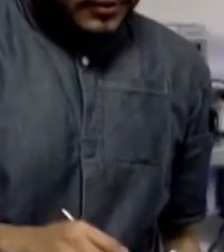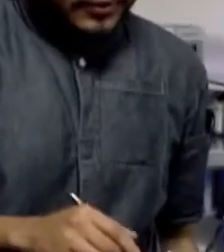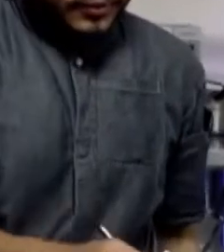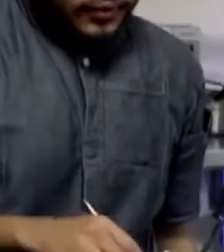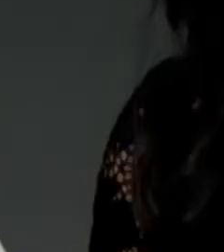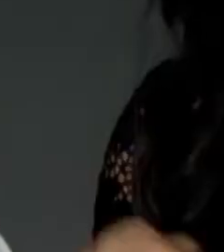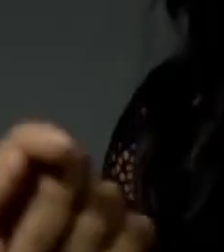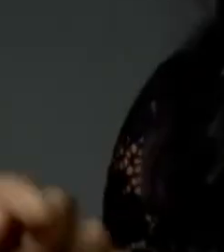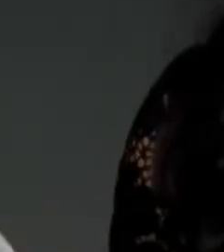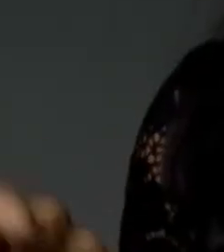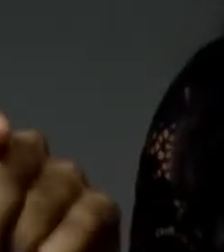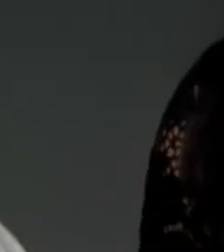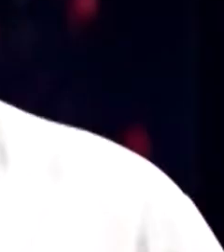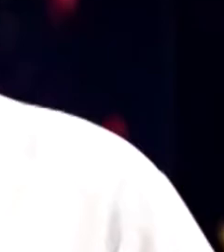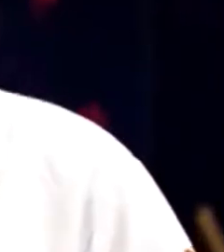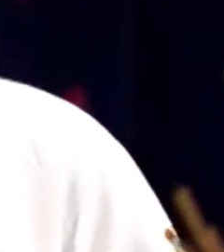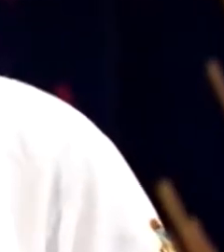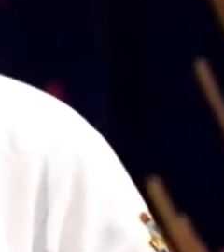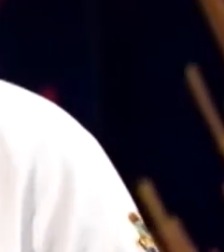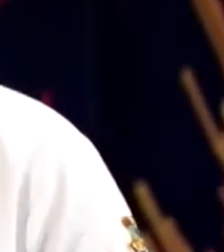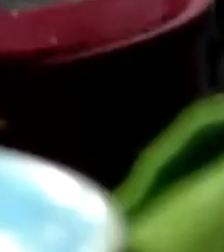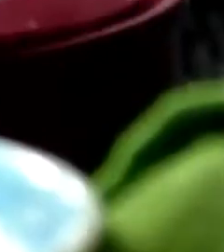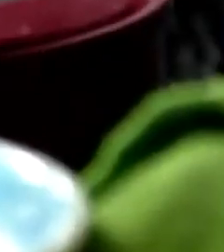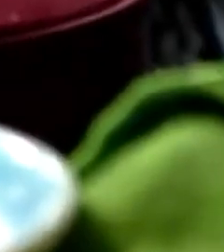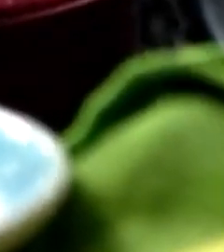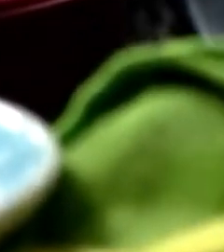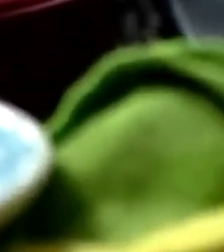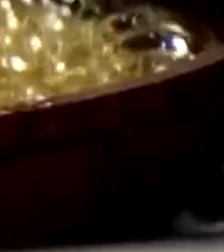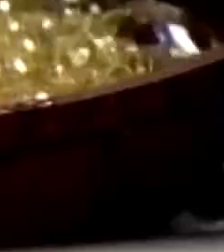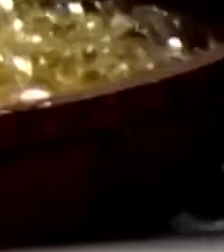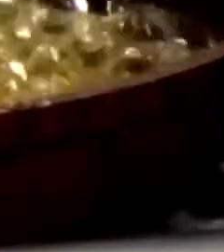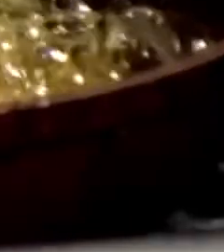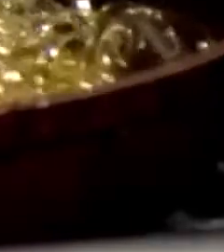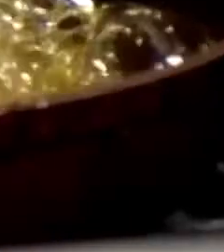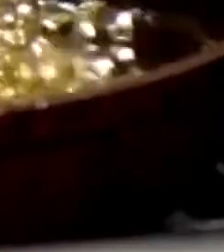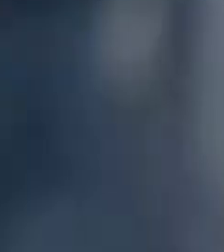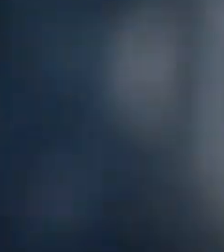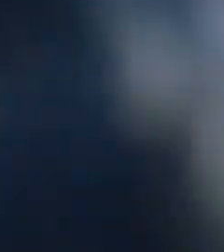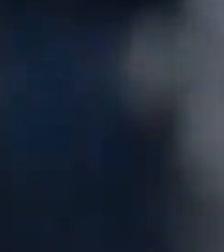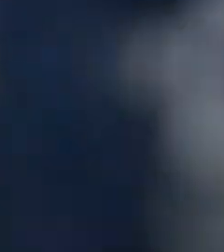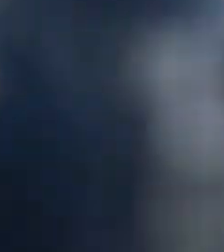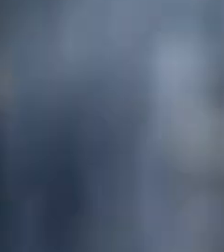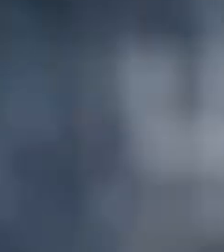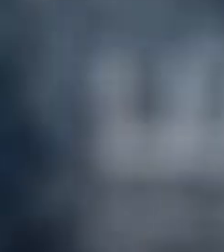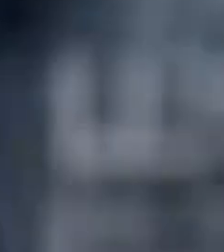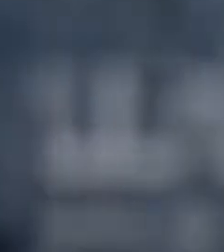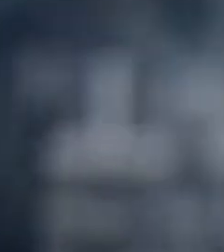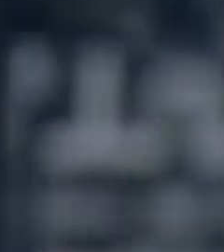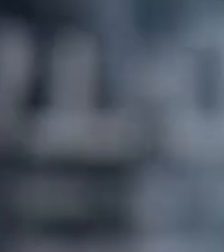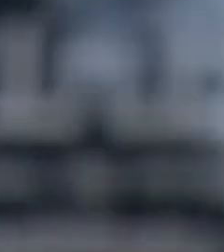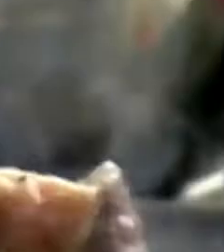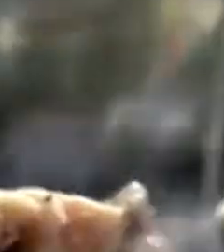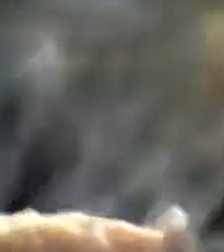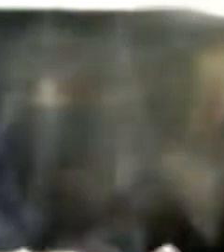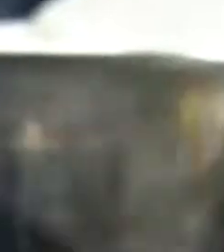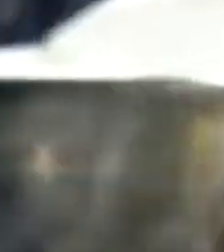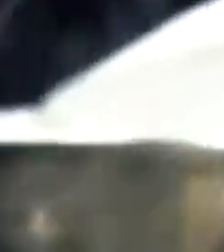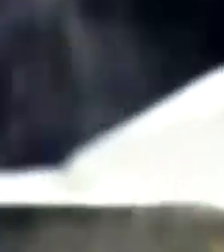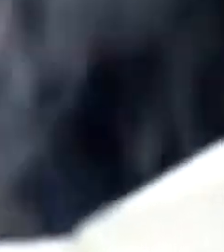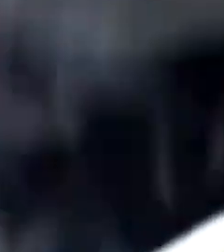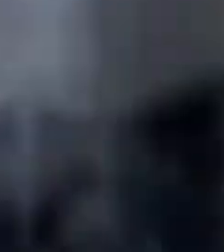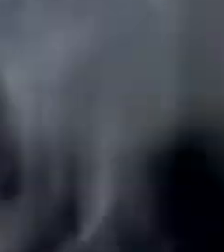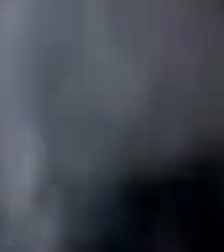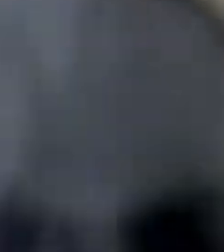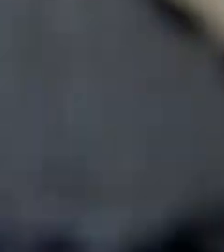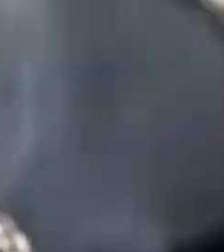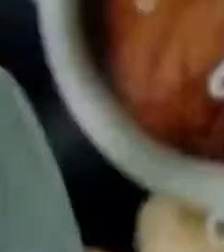nuestros participantes se han tenido que enfrentar a retos, presiones, pero sobre todo a una aventura